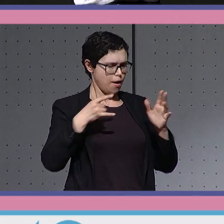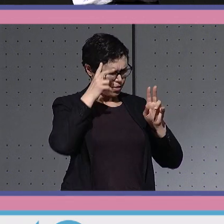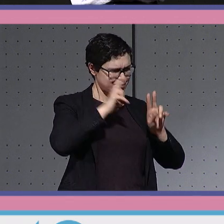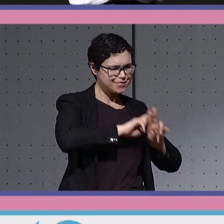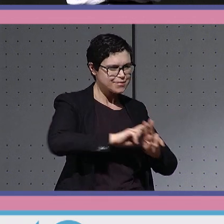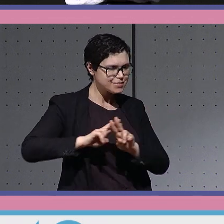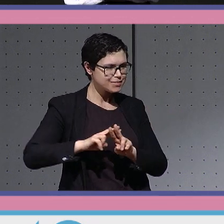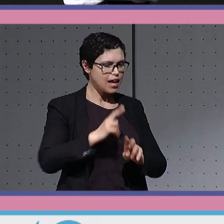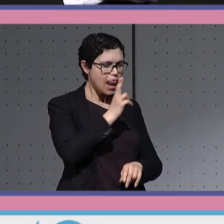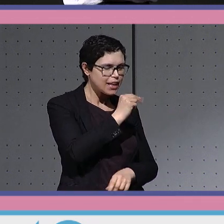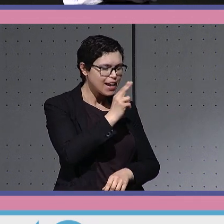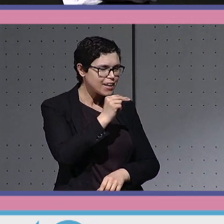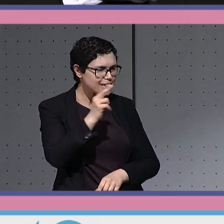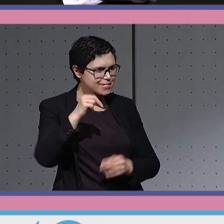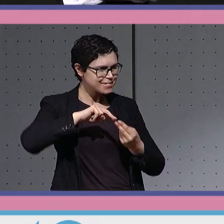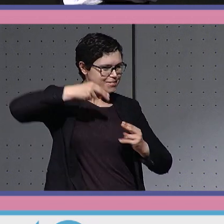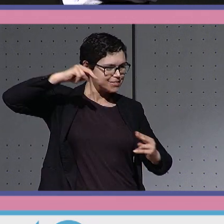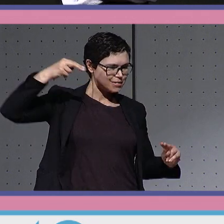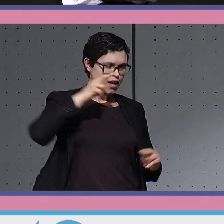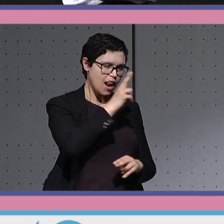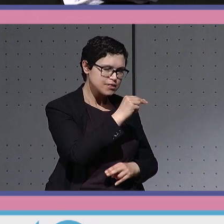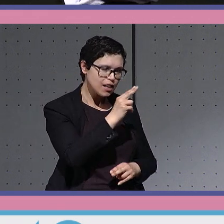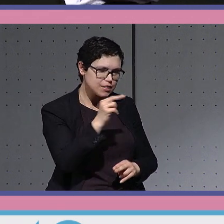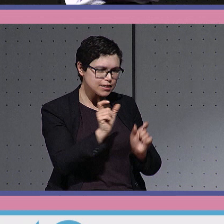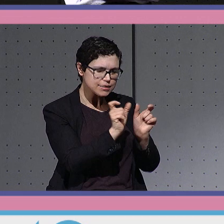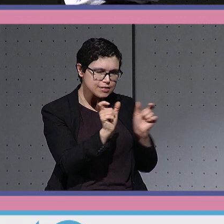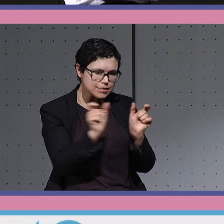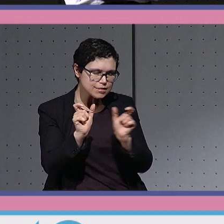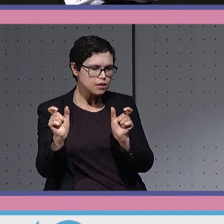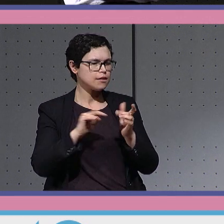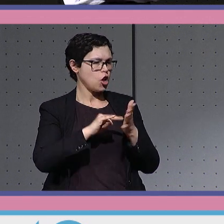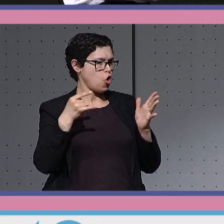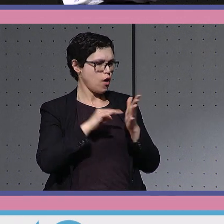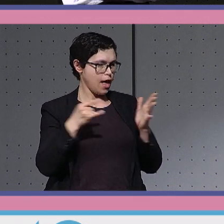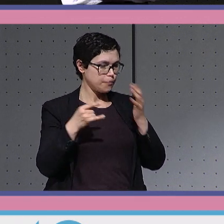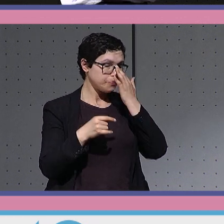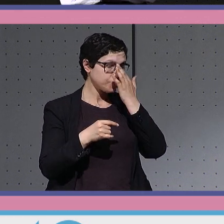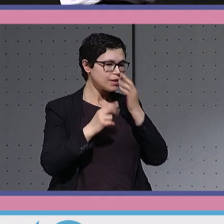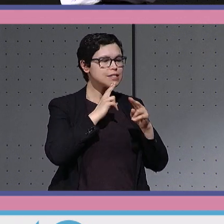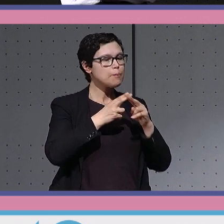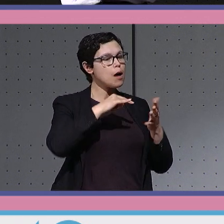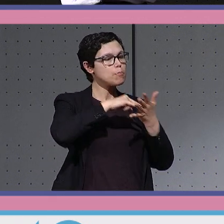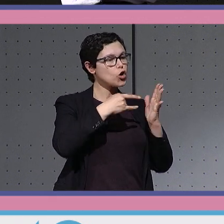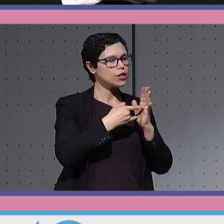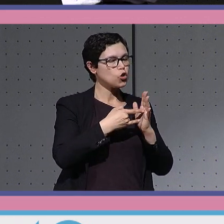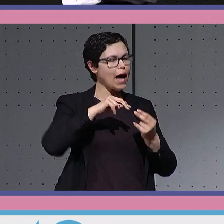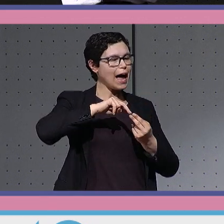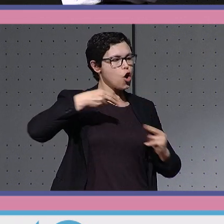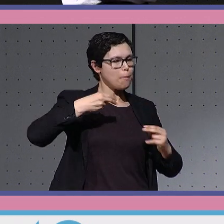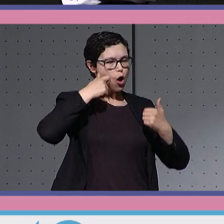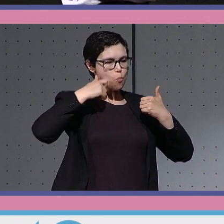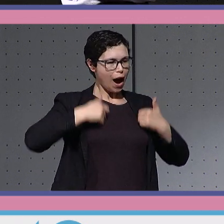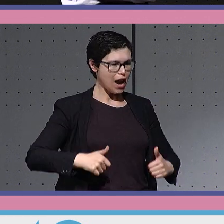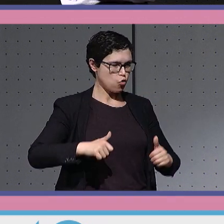podíamos leer página a página. De hecho, el proyecto Genoma Humano, que fue un proyecto internacional en el que